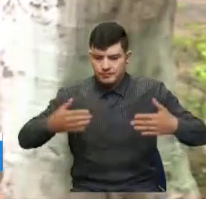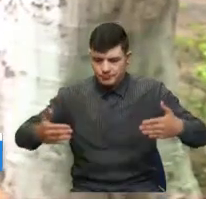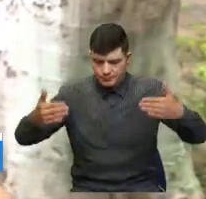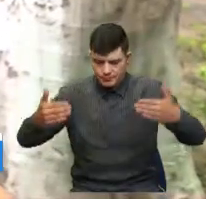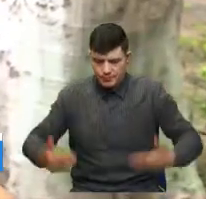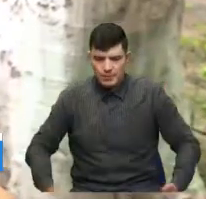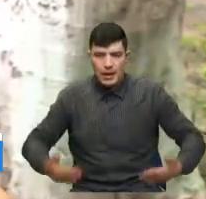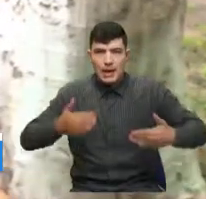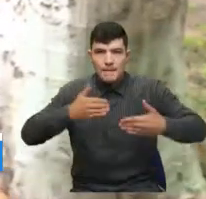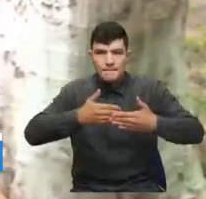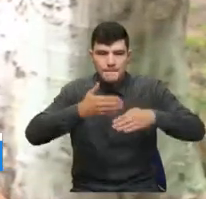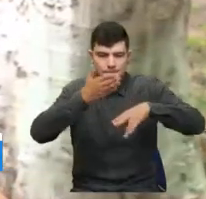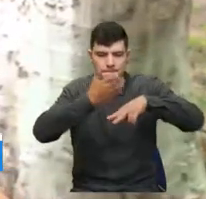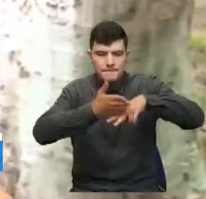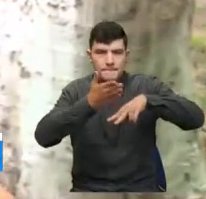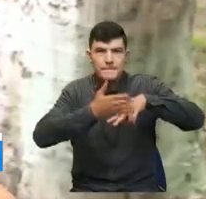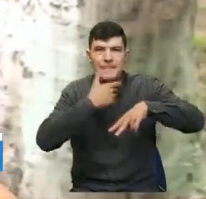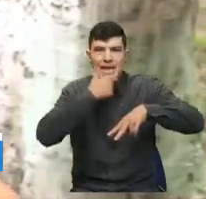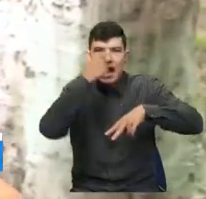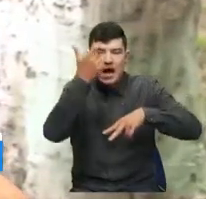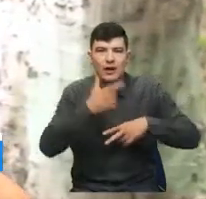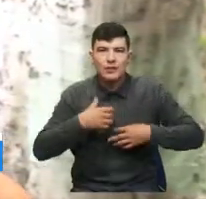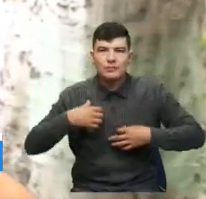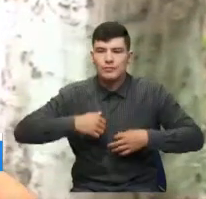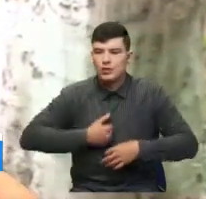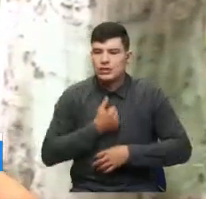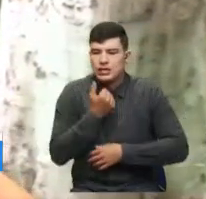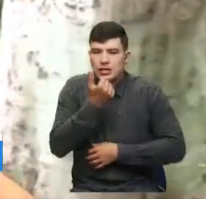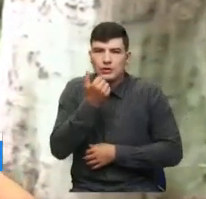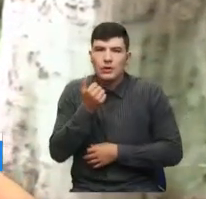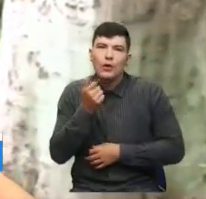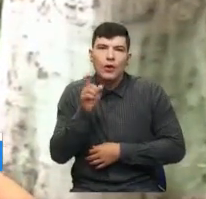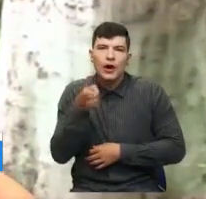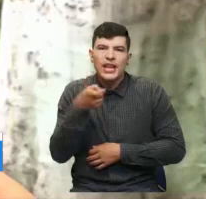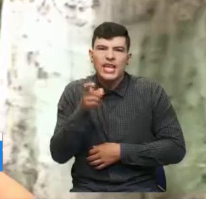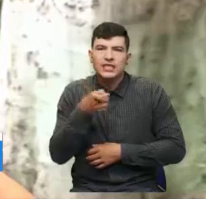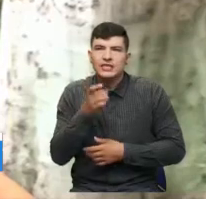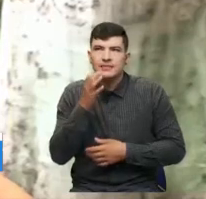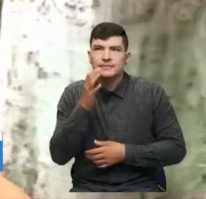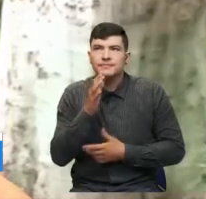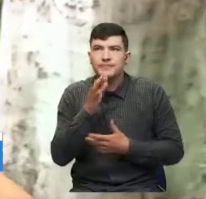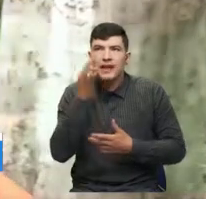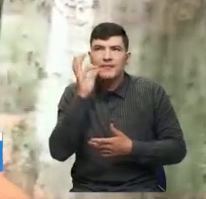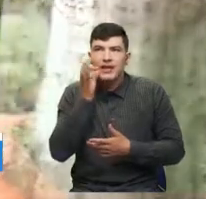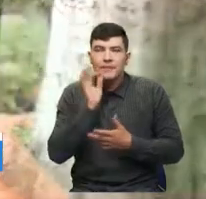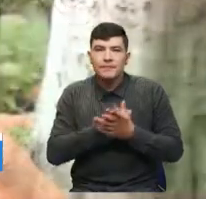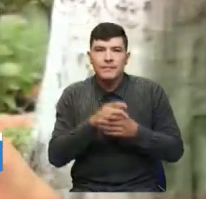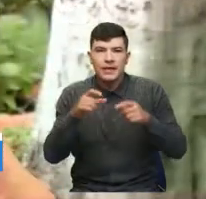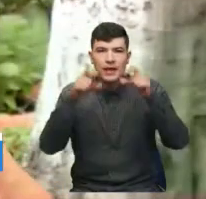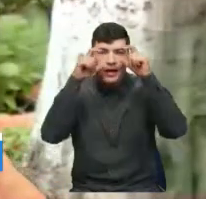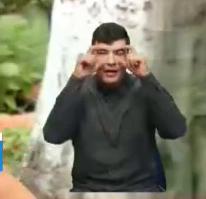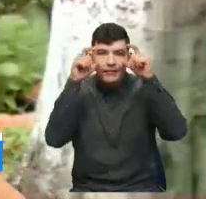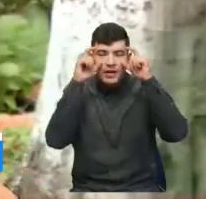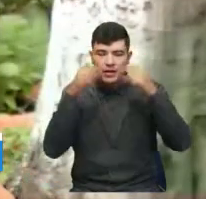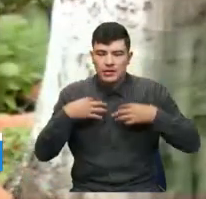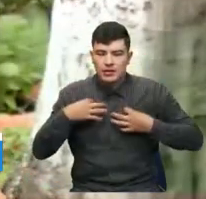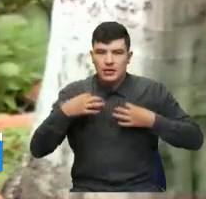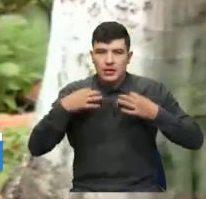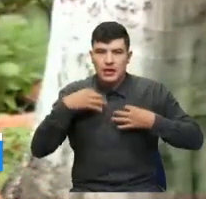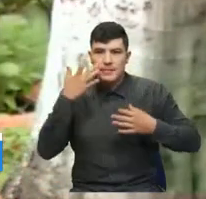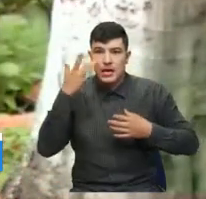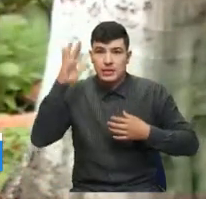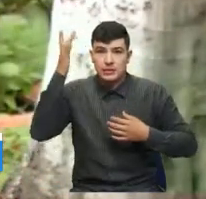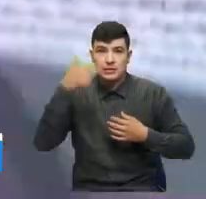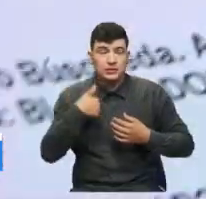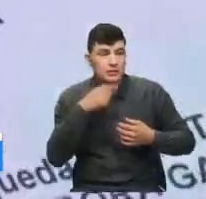un bolsito de helado marrón y sus gafas y una camisa amarilla. Es fuerte, fuerte de llegar a la casa